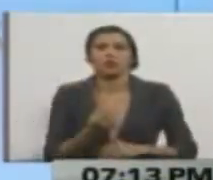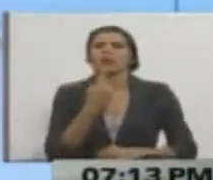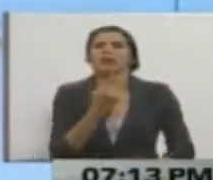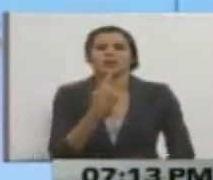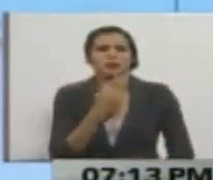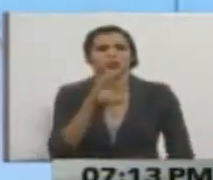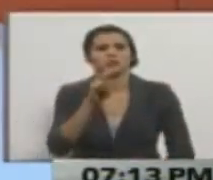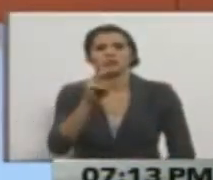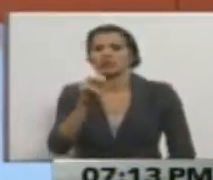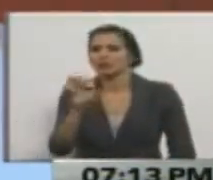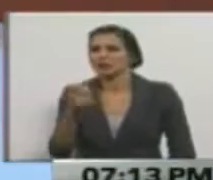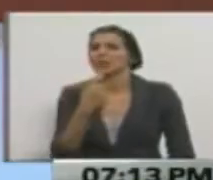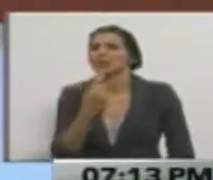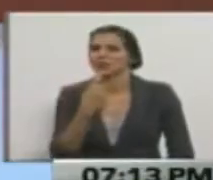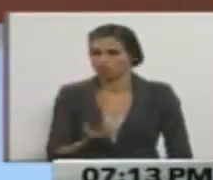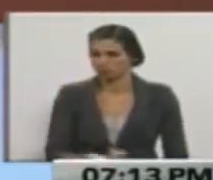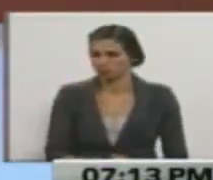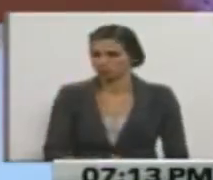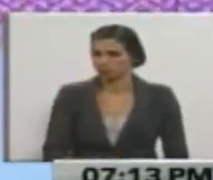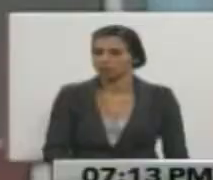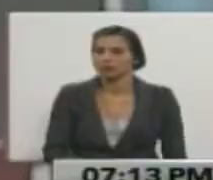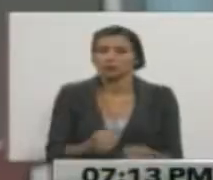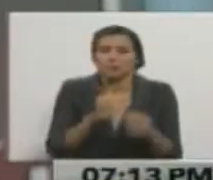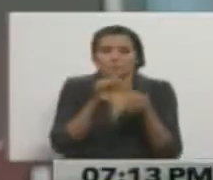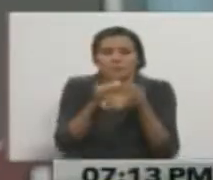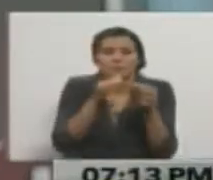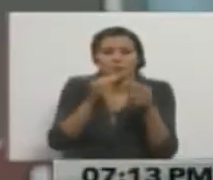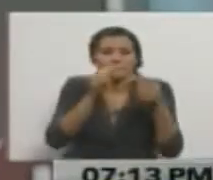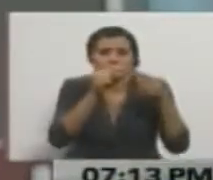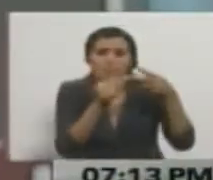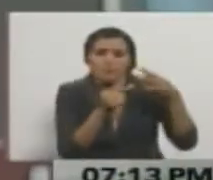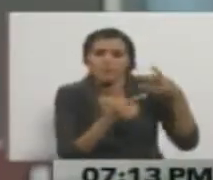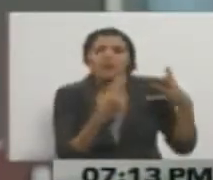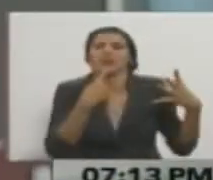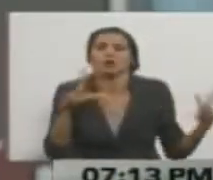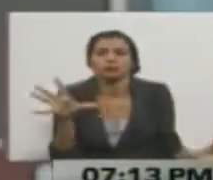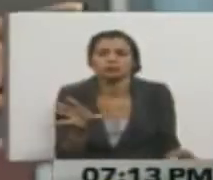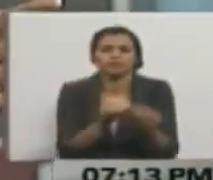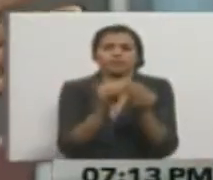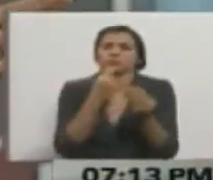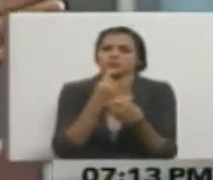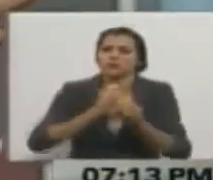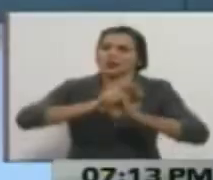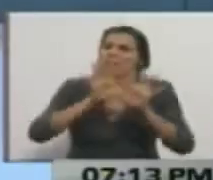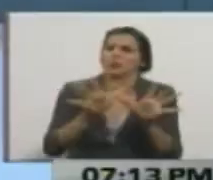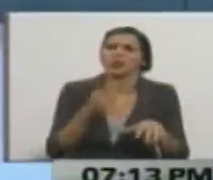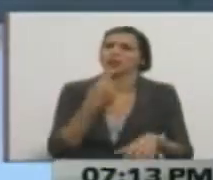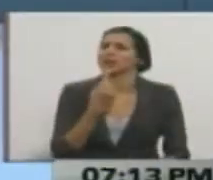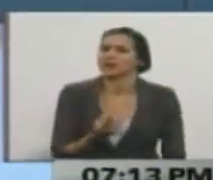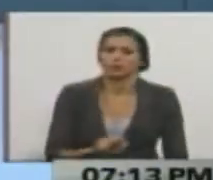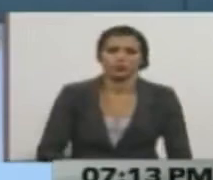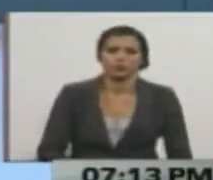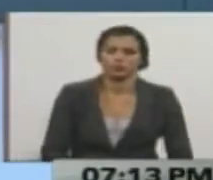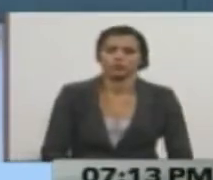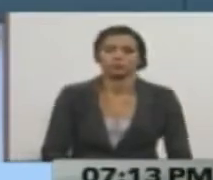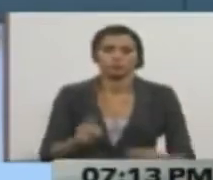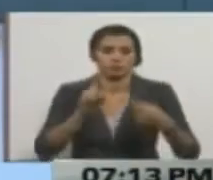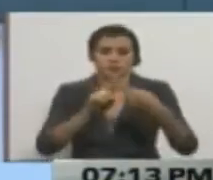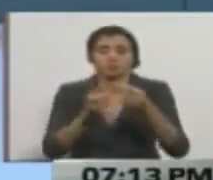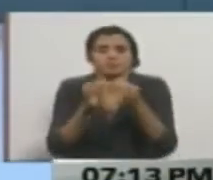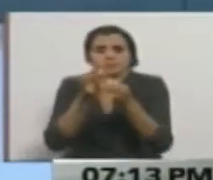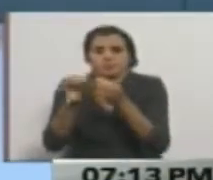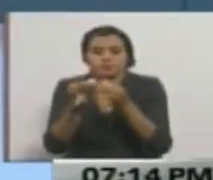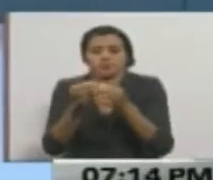Nacional Electoral de forma detallada, concisa, resumida, de forma clara. Uno, el corte